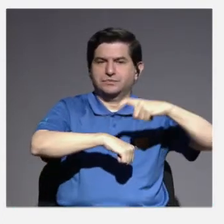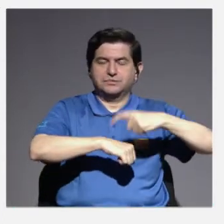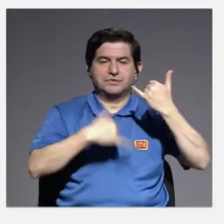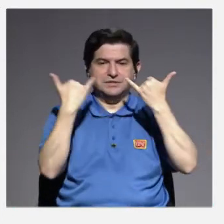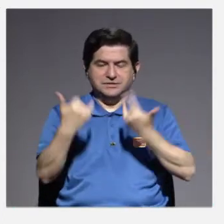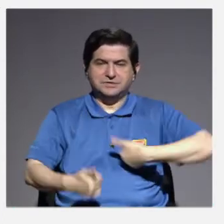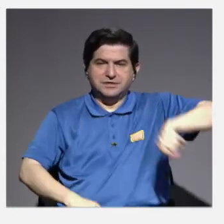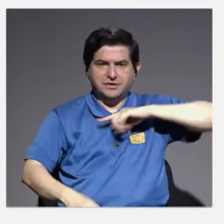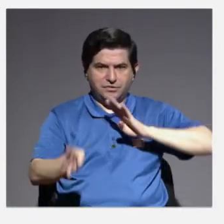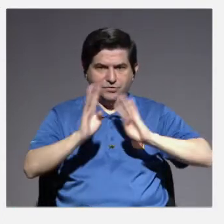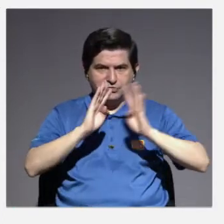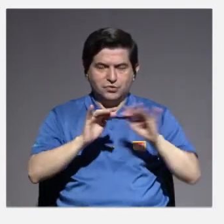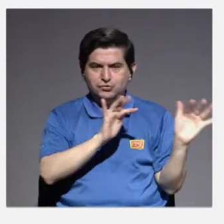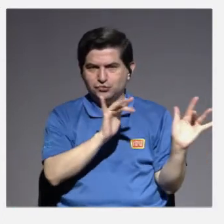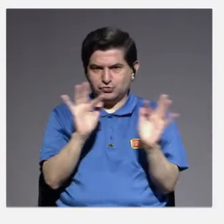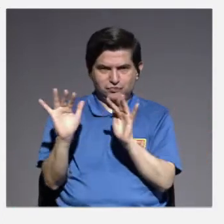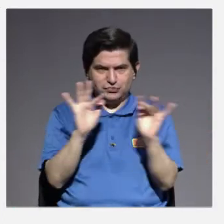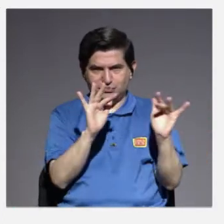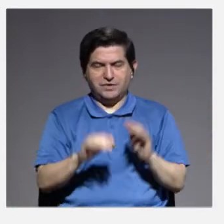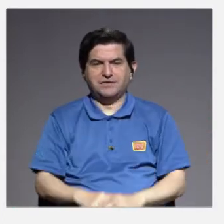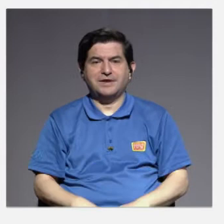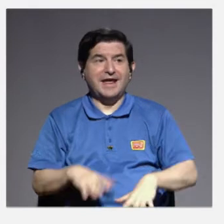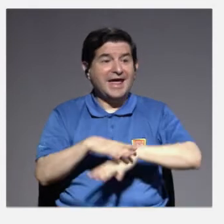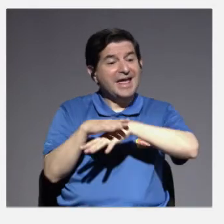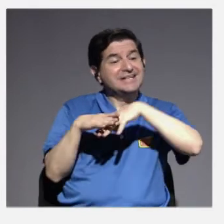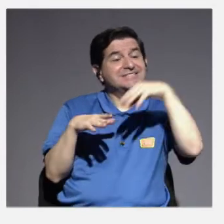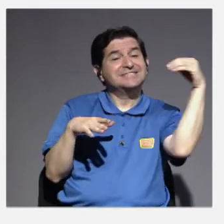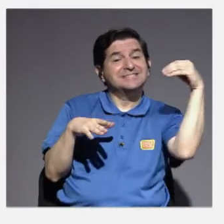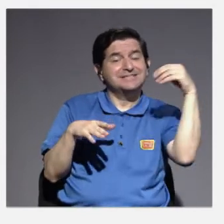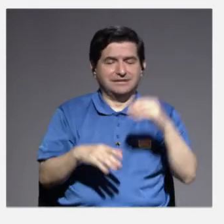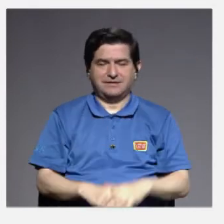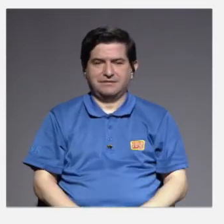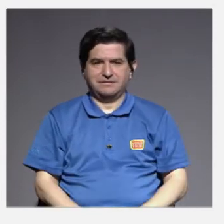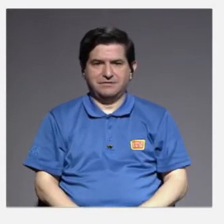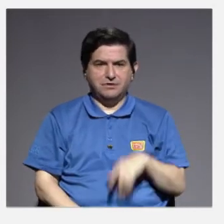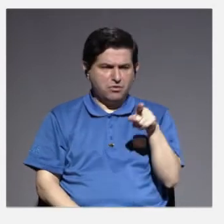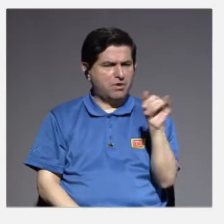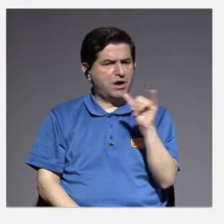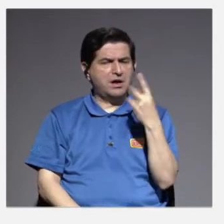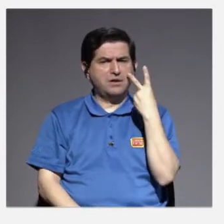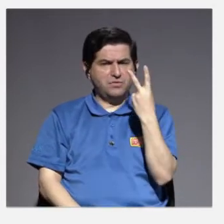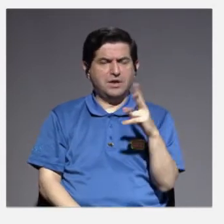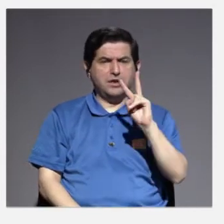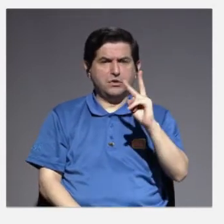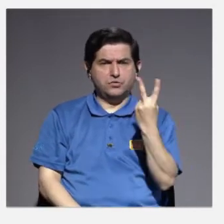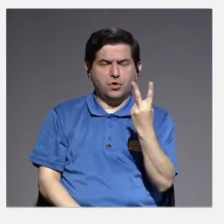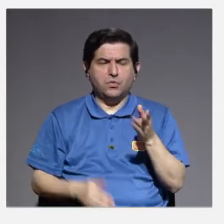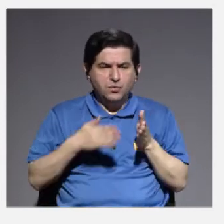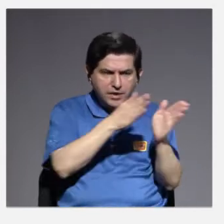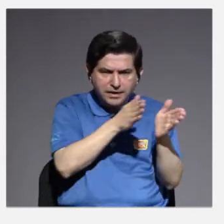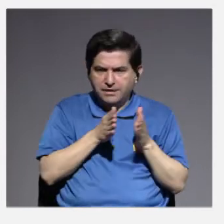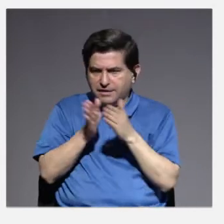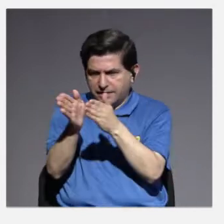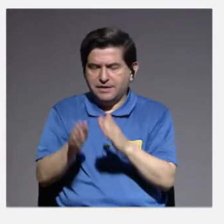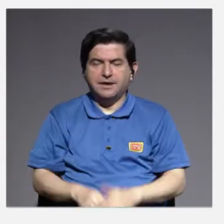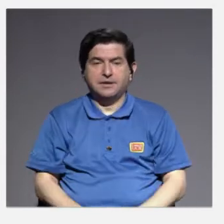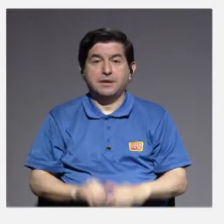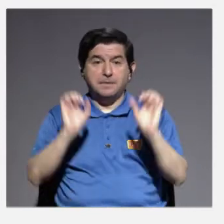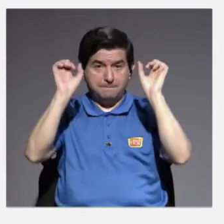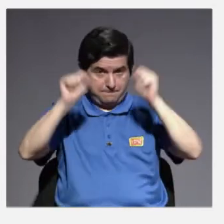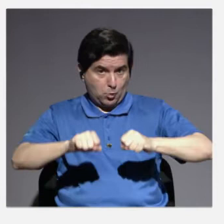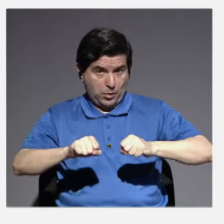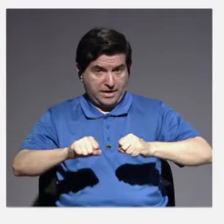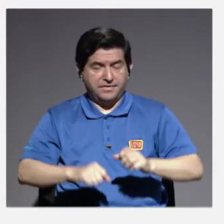nosotros hablamos de la digitalización a nivel externo, entonces podemos también verlo en una doble vía. Esto se puede manifestar ya sea